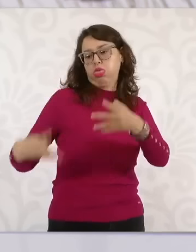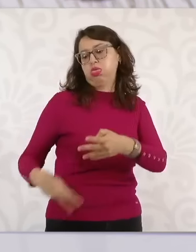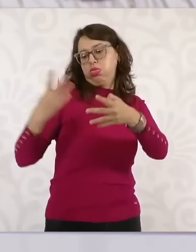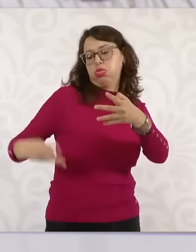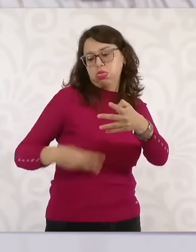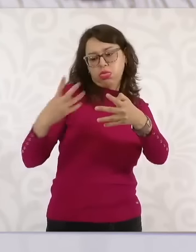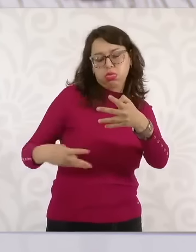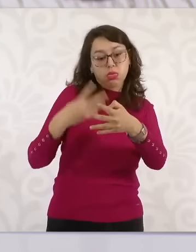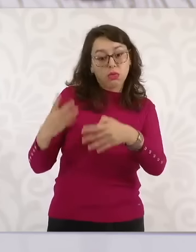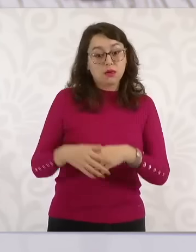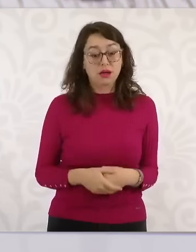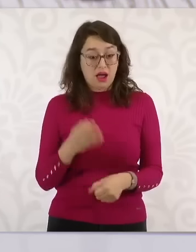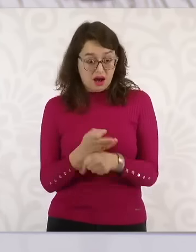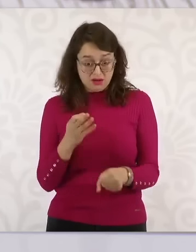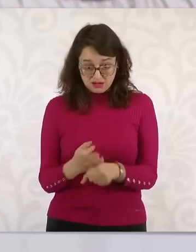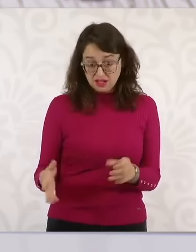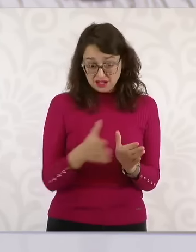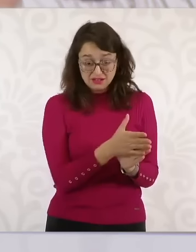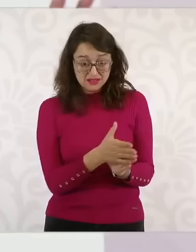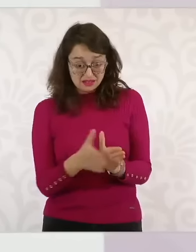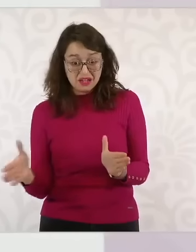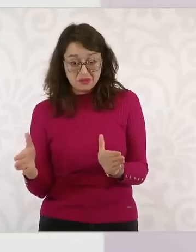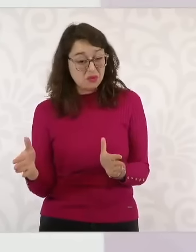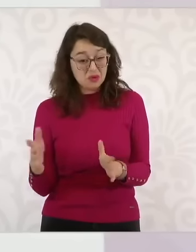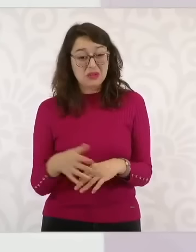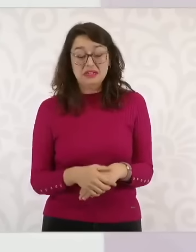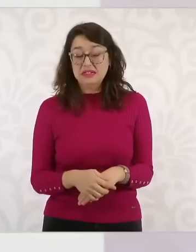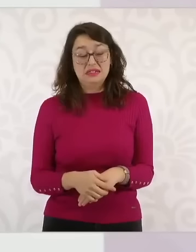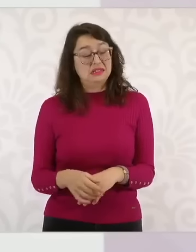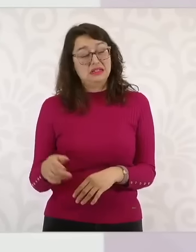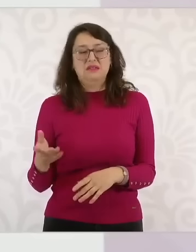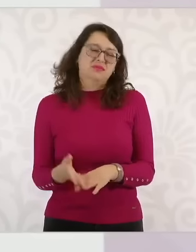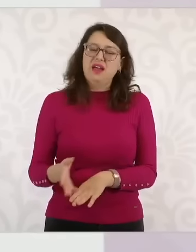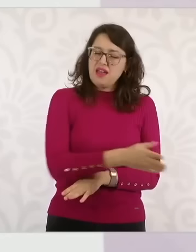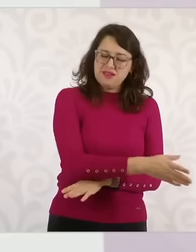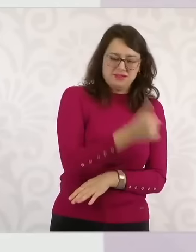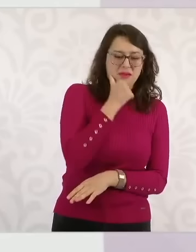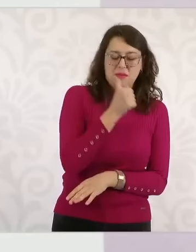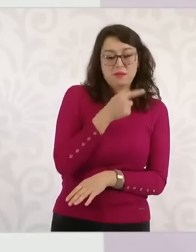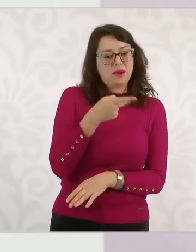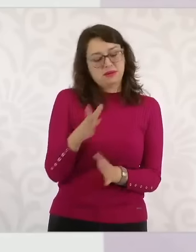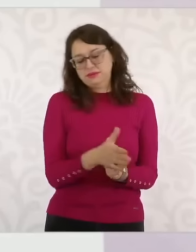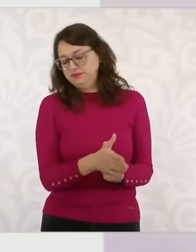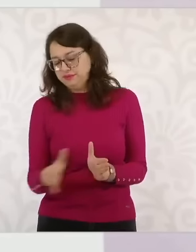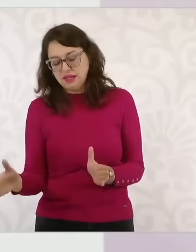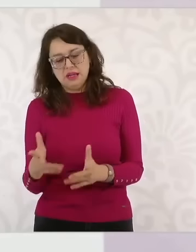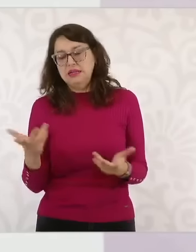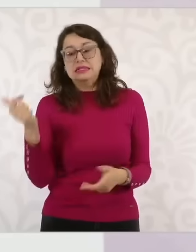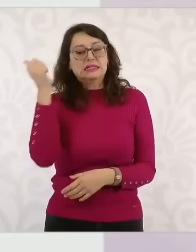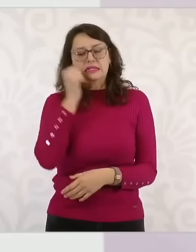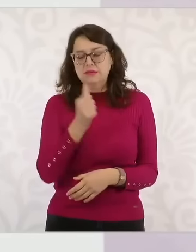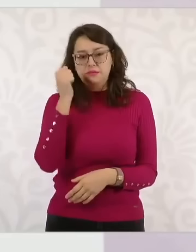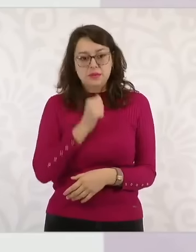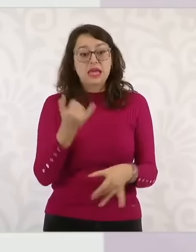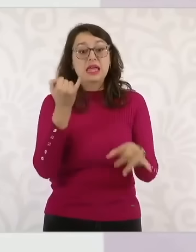Entonces, en esta época sobre todo, siempre, pero en particular en esta época, la mejor defensa, la mejor vacuna es